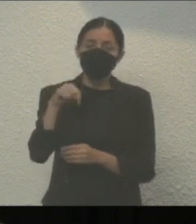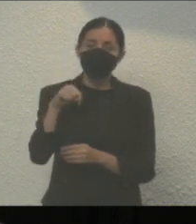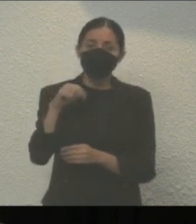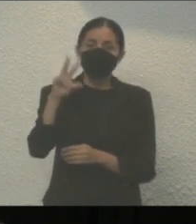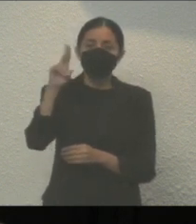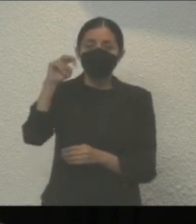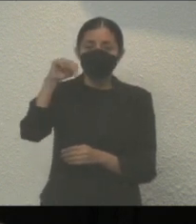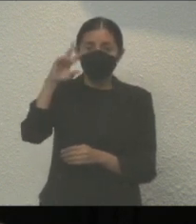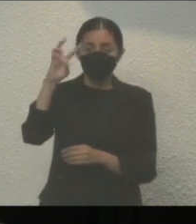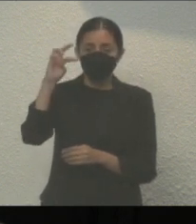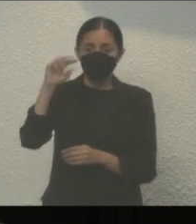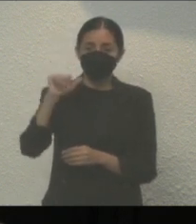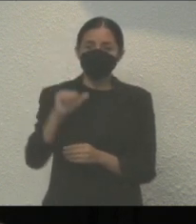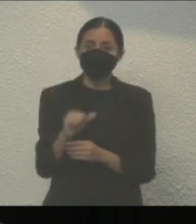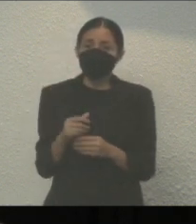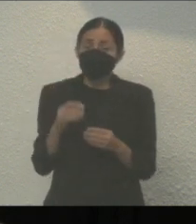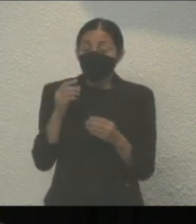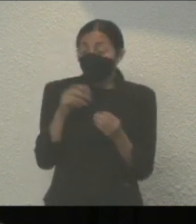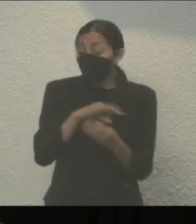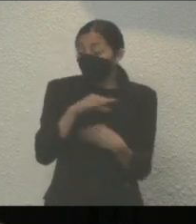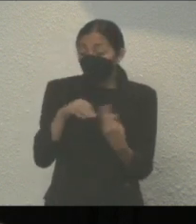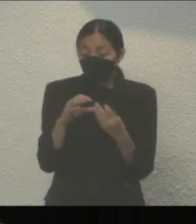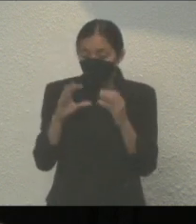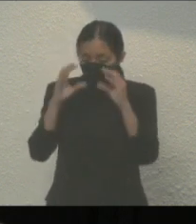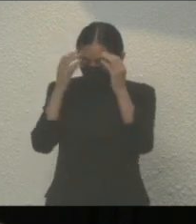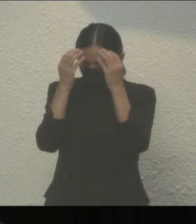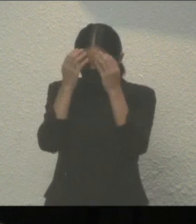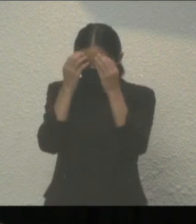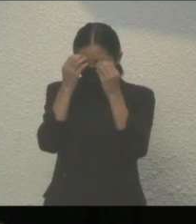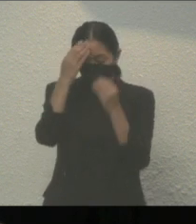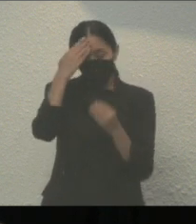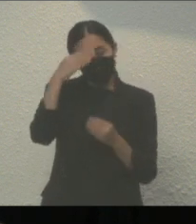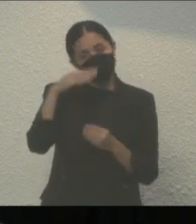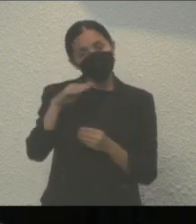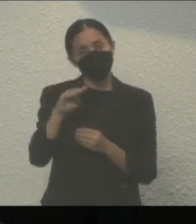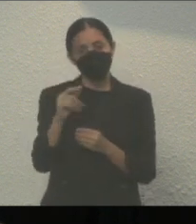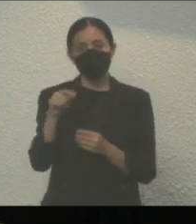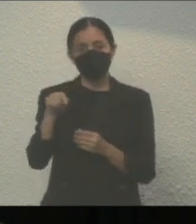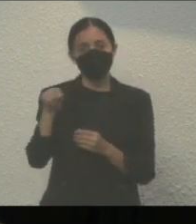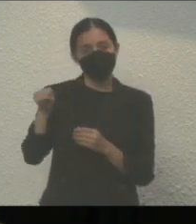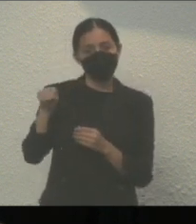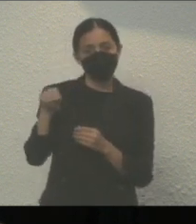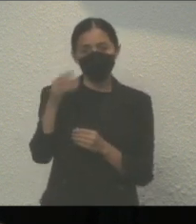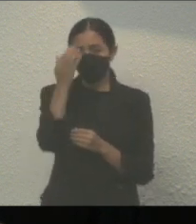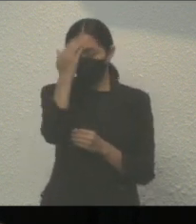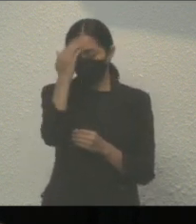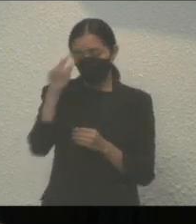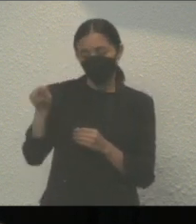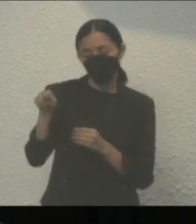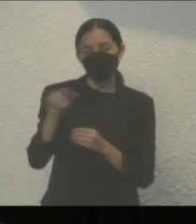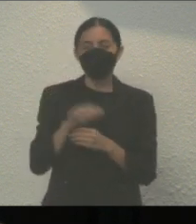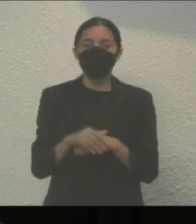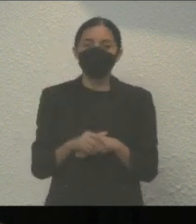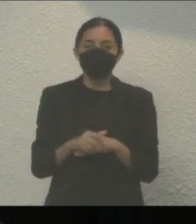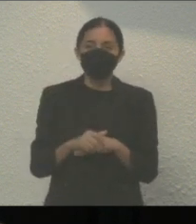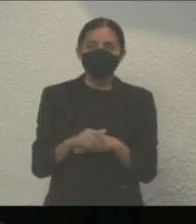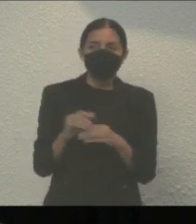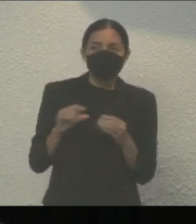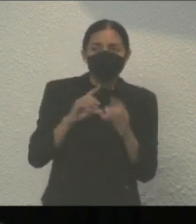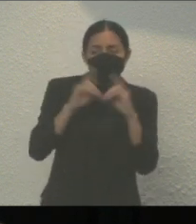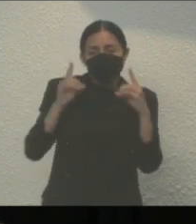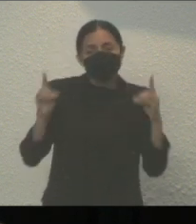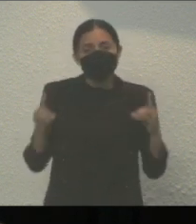México, por todos los conocimientos otorgados, por darme las bases sólidas para el desarrollo de mis capacidades